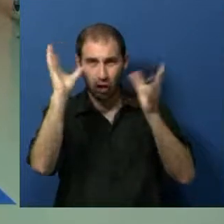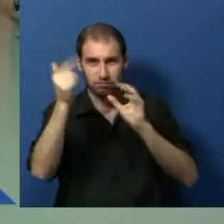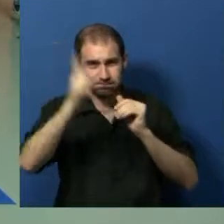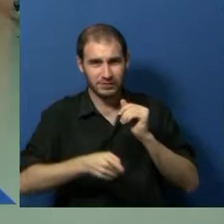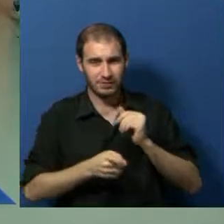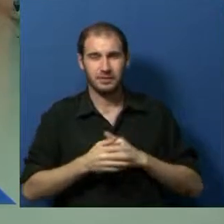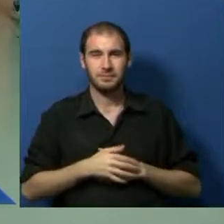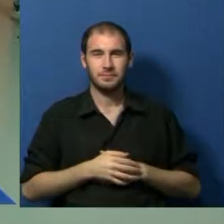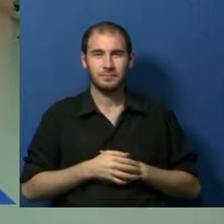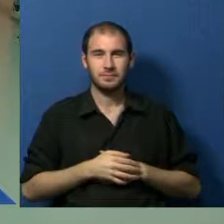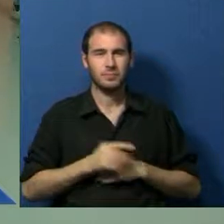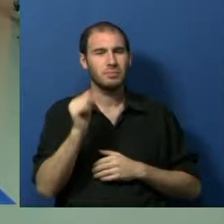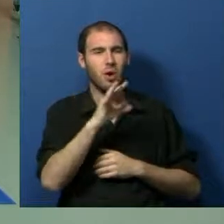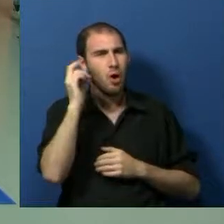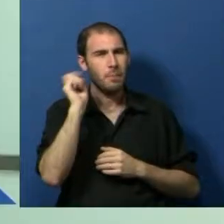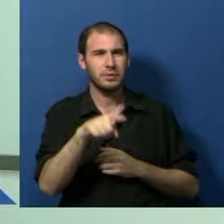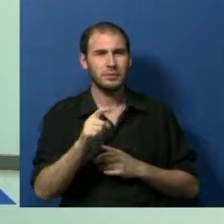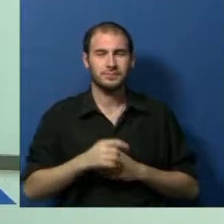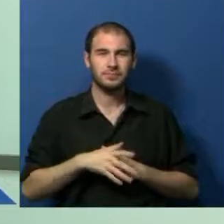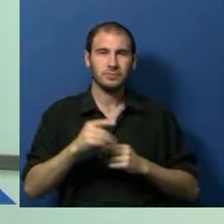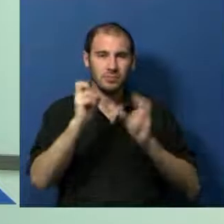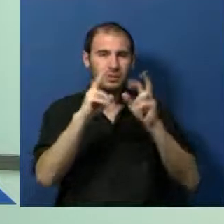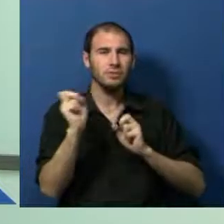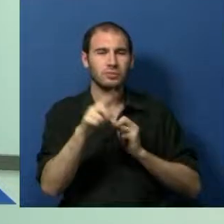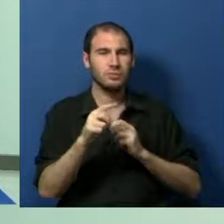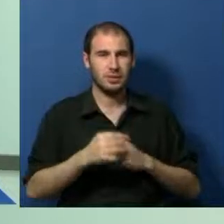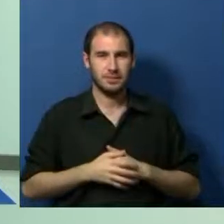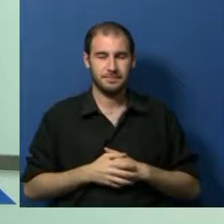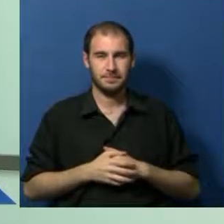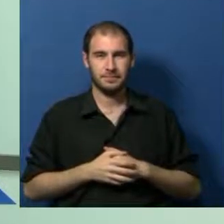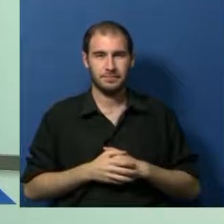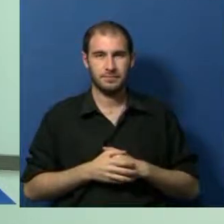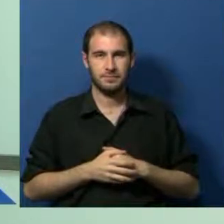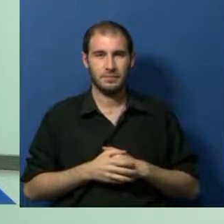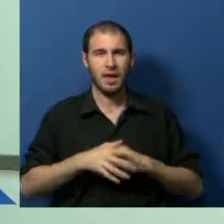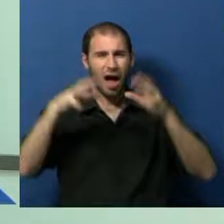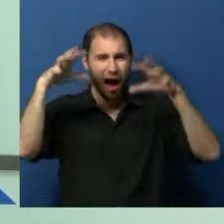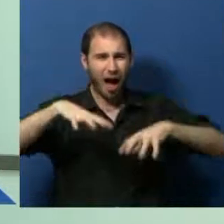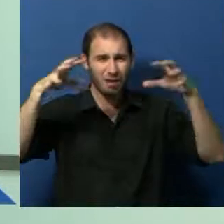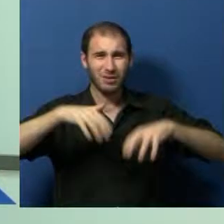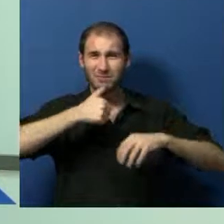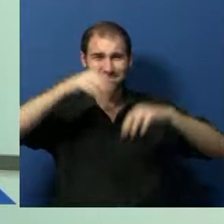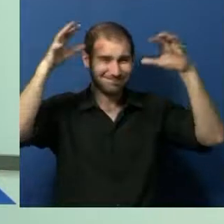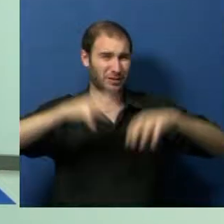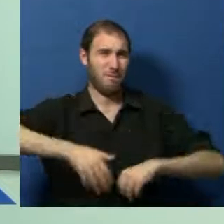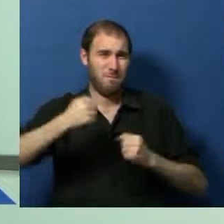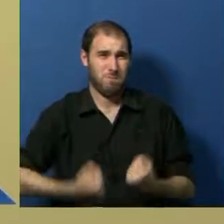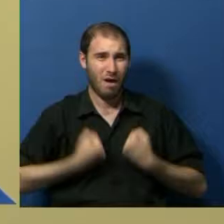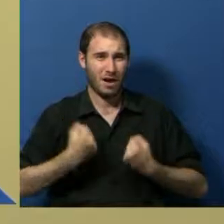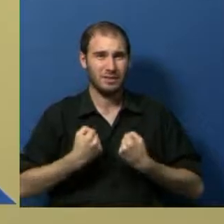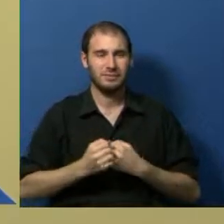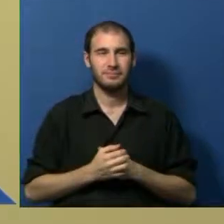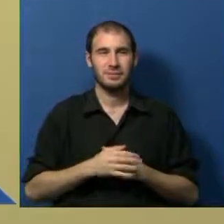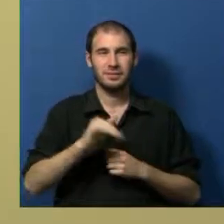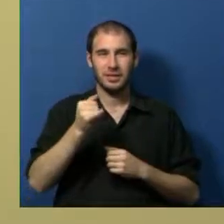según tu visión y tu investigación al respecto? Mucha agua y muy intensa, muy fuerte la tormenta, ¿no? Así